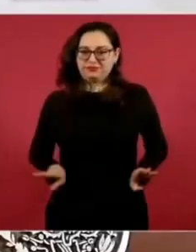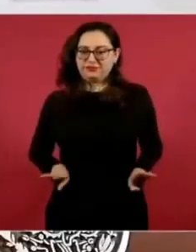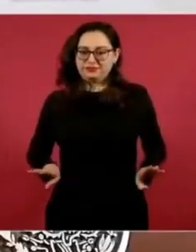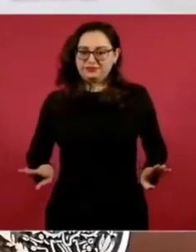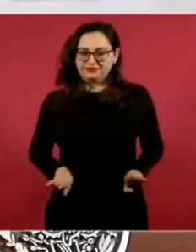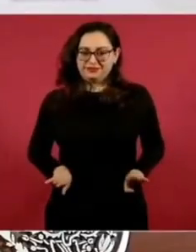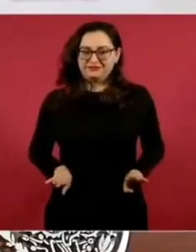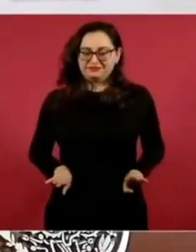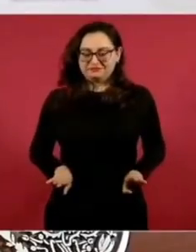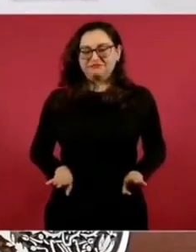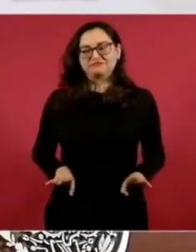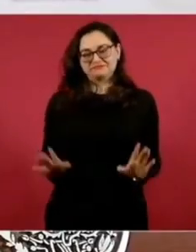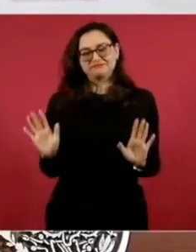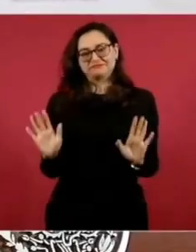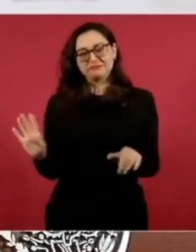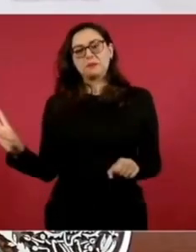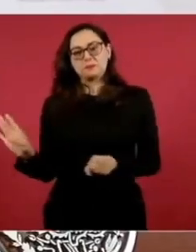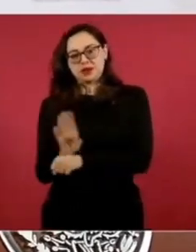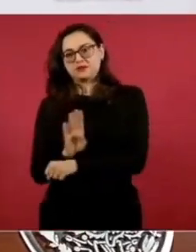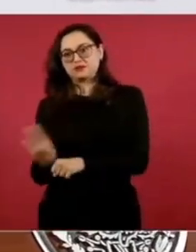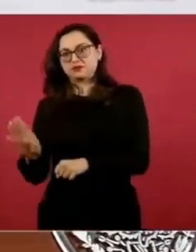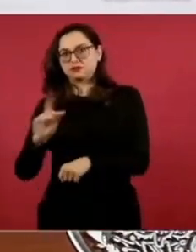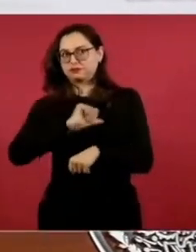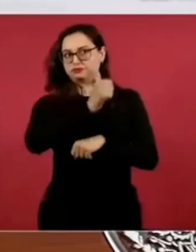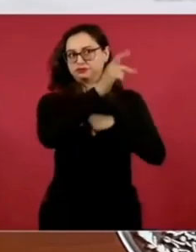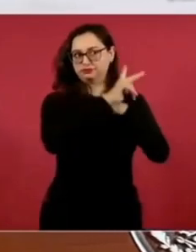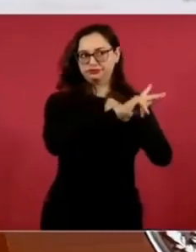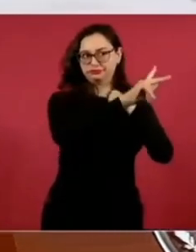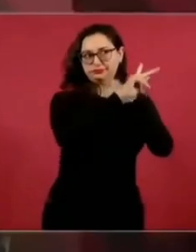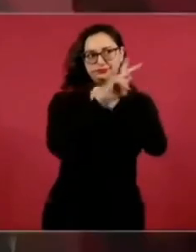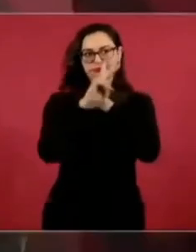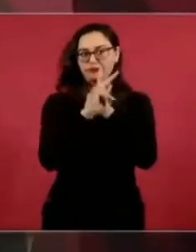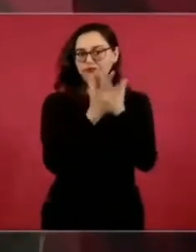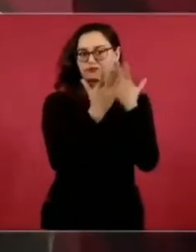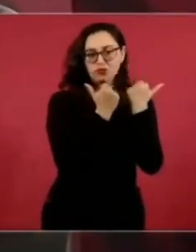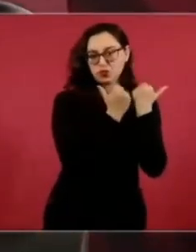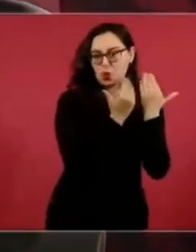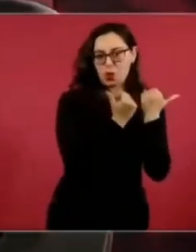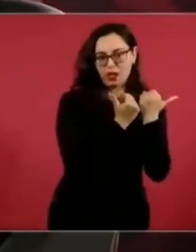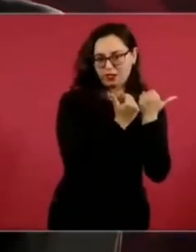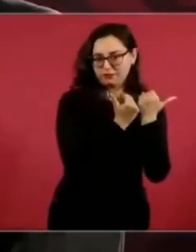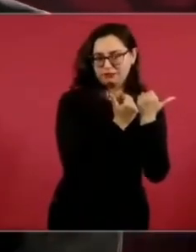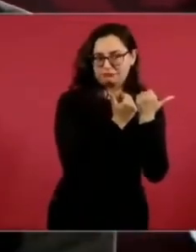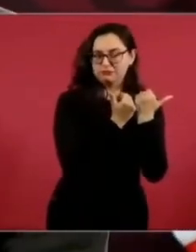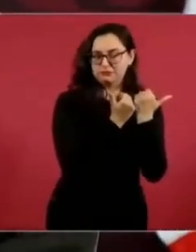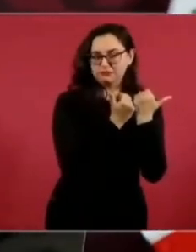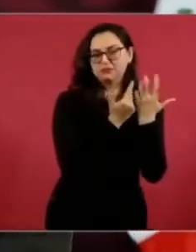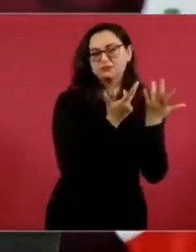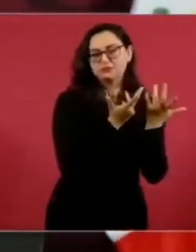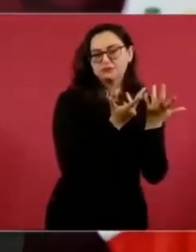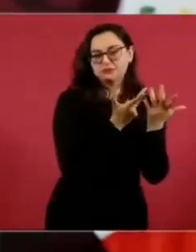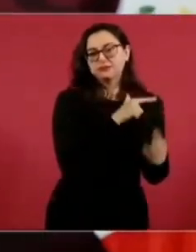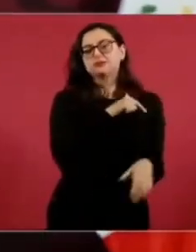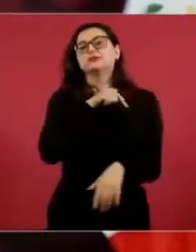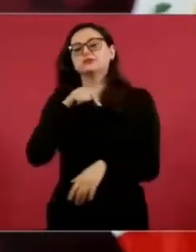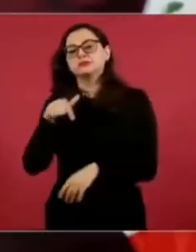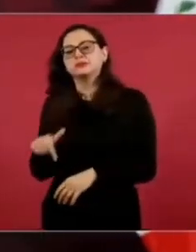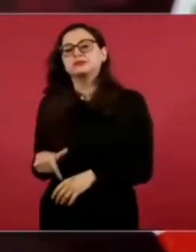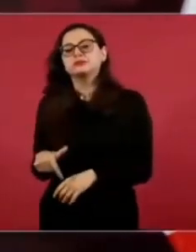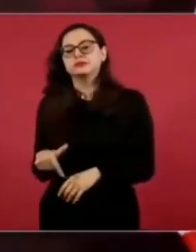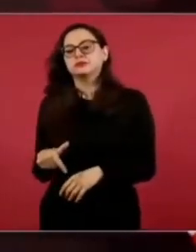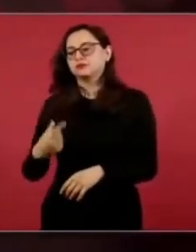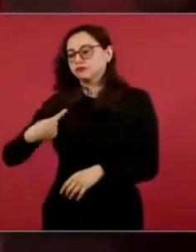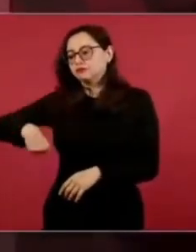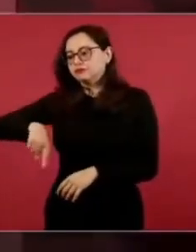ventaja A diferencia de otros países es cosa nada más de